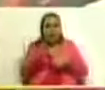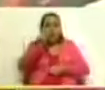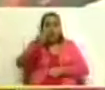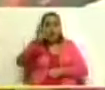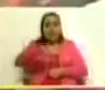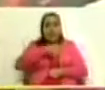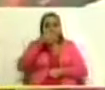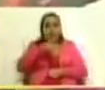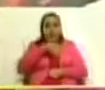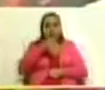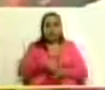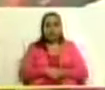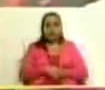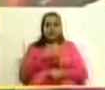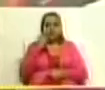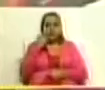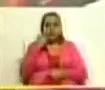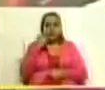tarde.